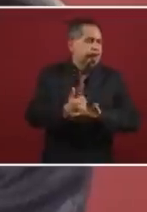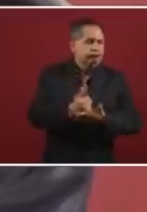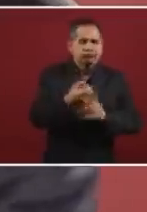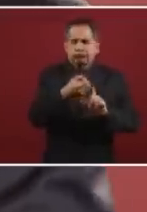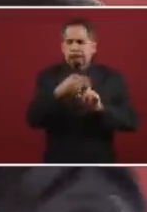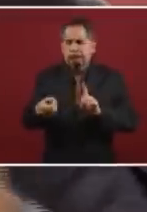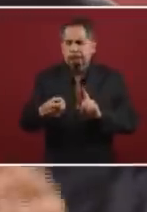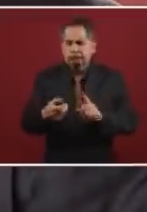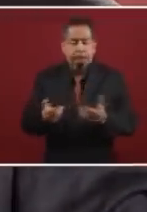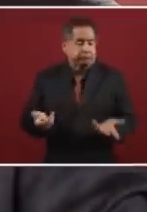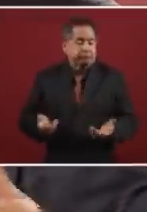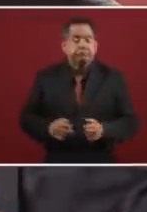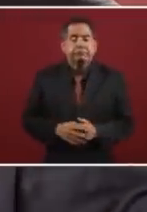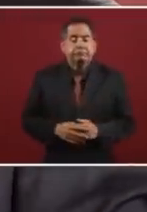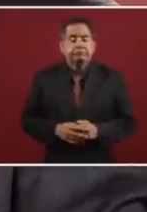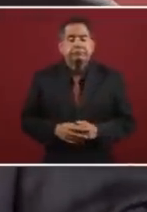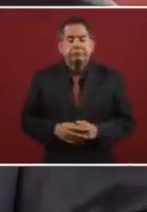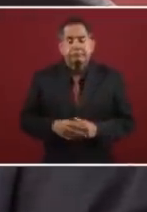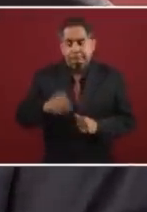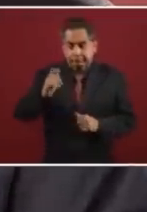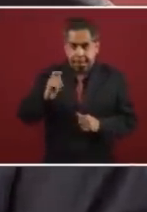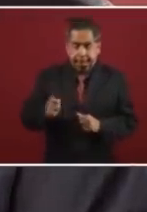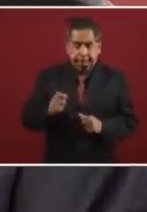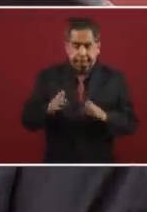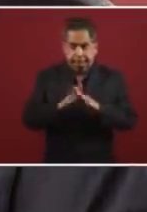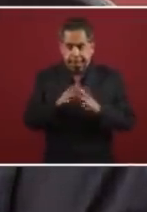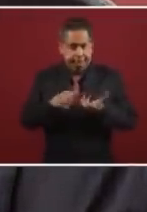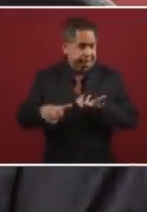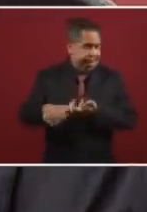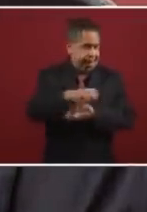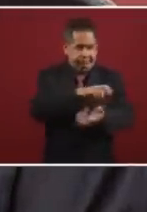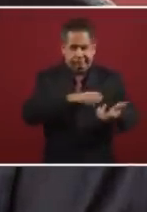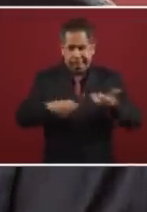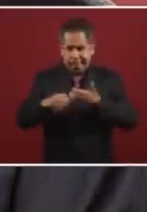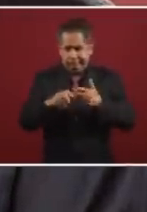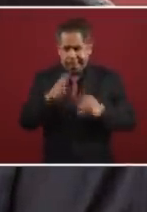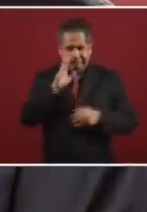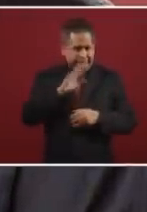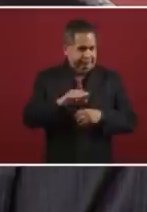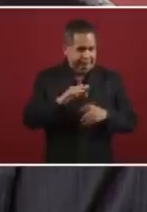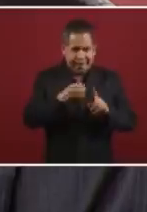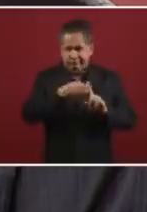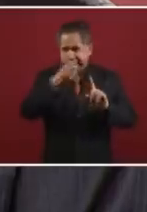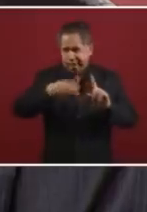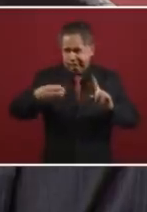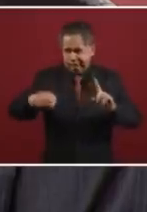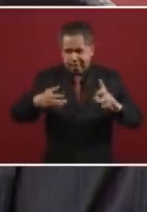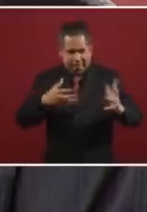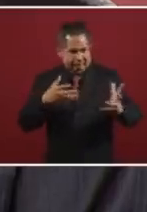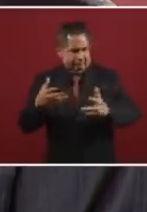cuando hay este desorden cuando allí